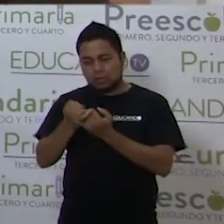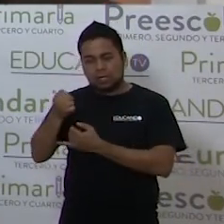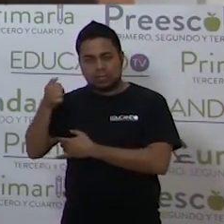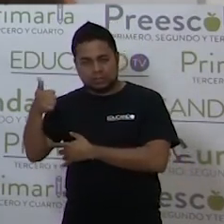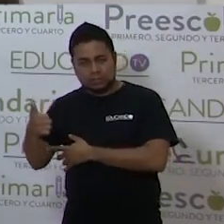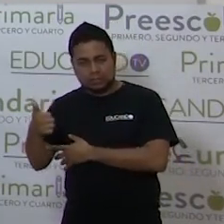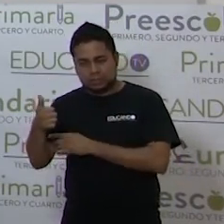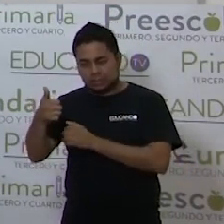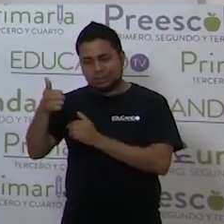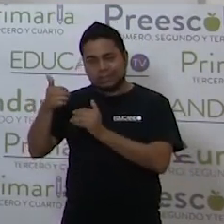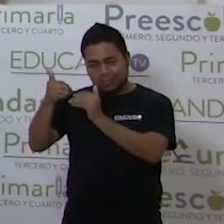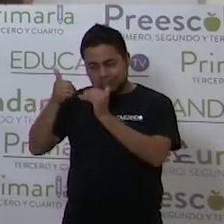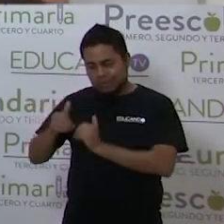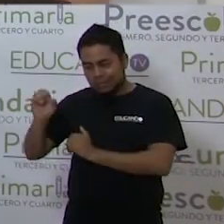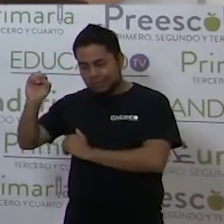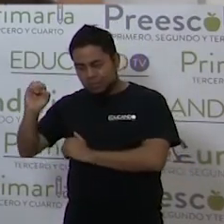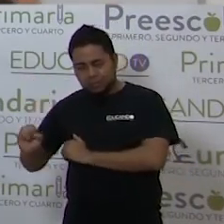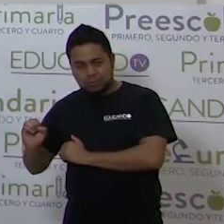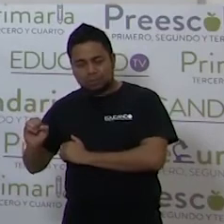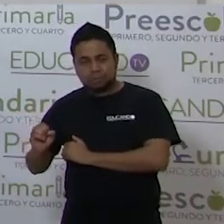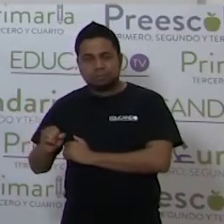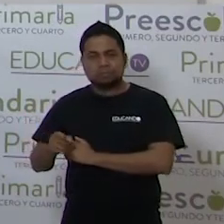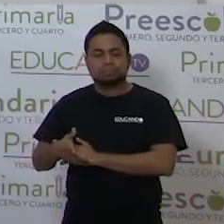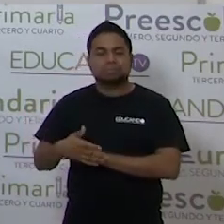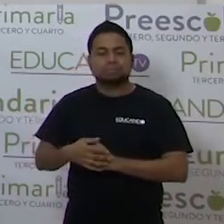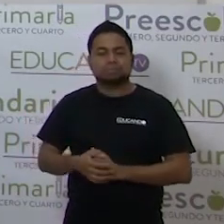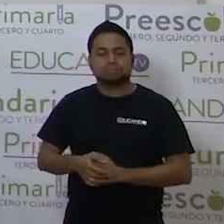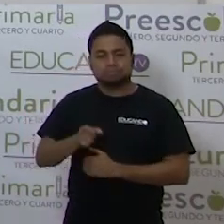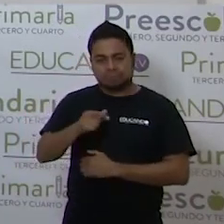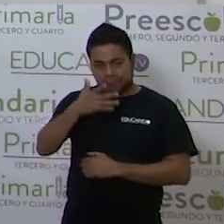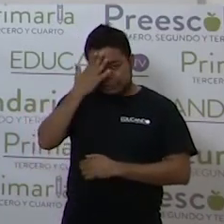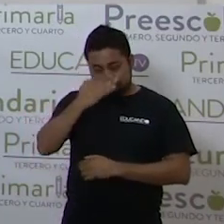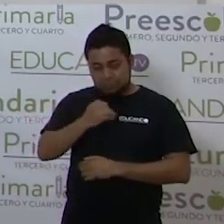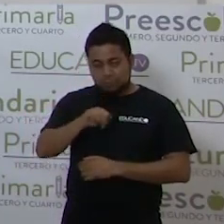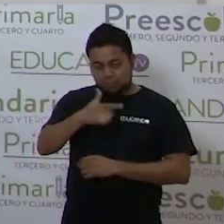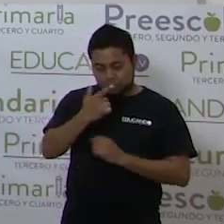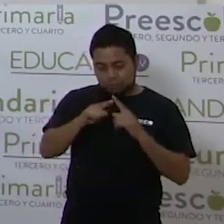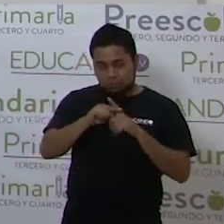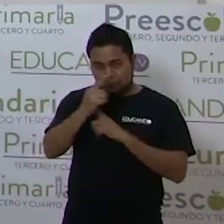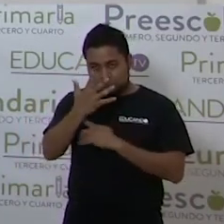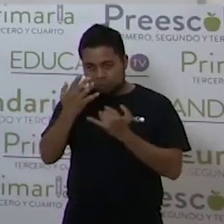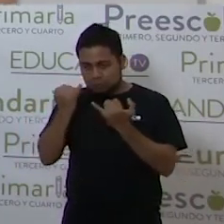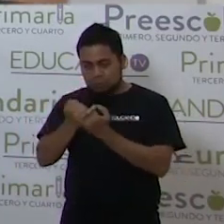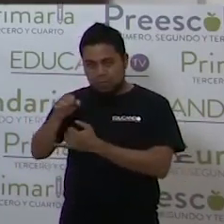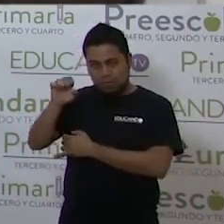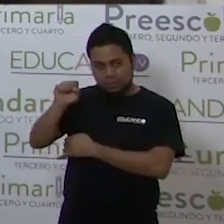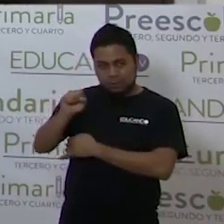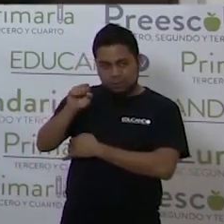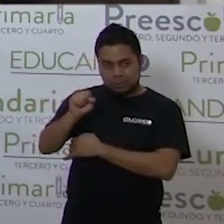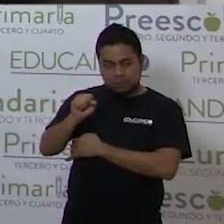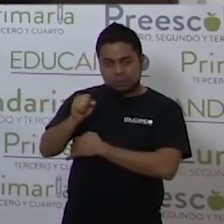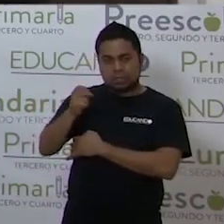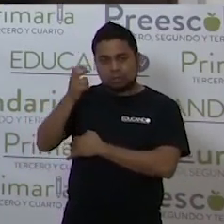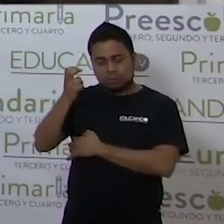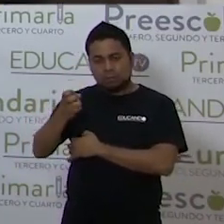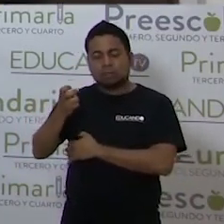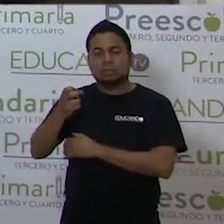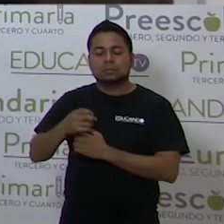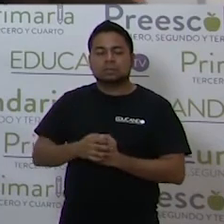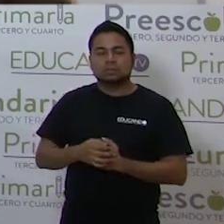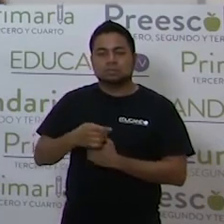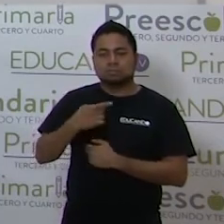y bajamos el 0 y sabemos que 12 por 5 es 60 por lo tanto nuestro